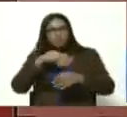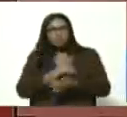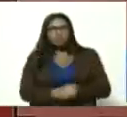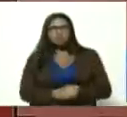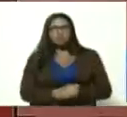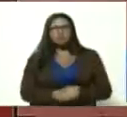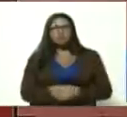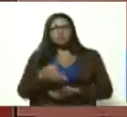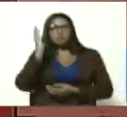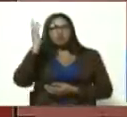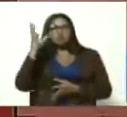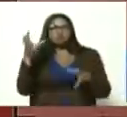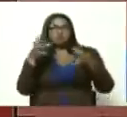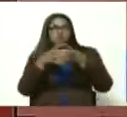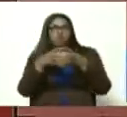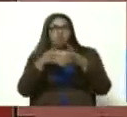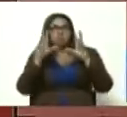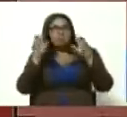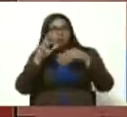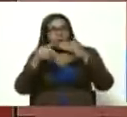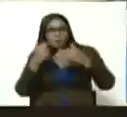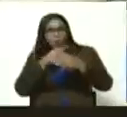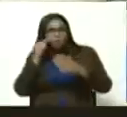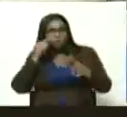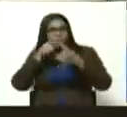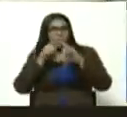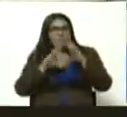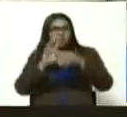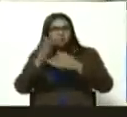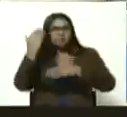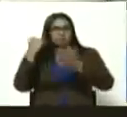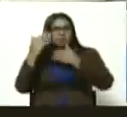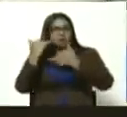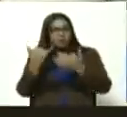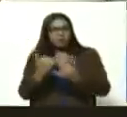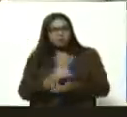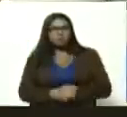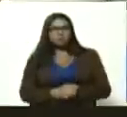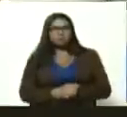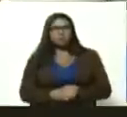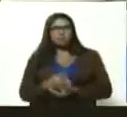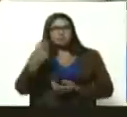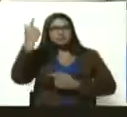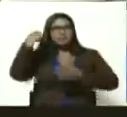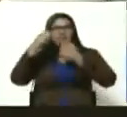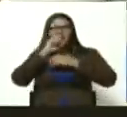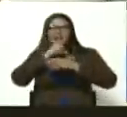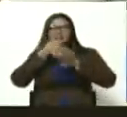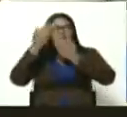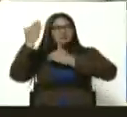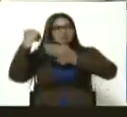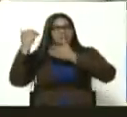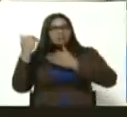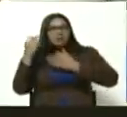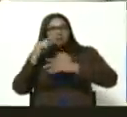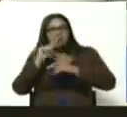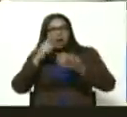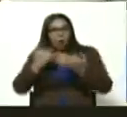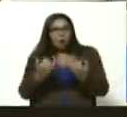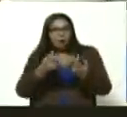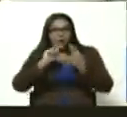congreso de la nueva época ellos siguen allá en la época de los de los cavernícolas no se dan cuenta que las cosas han